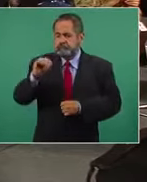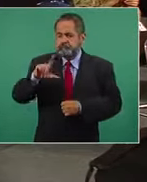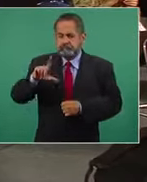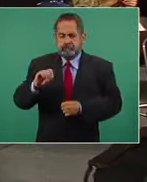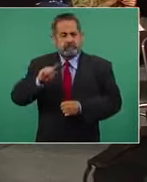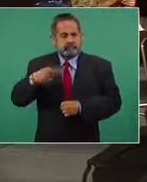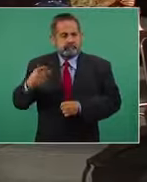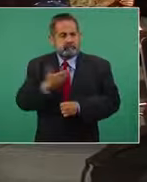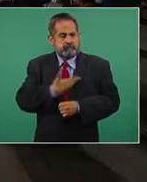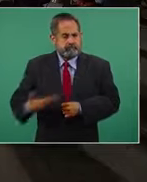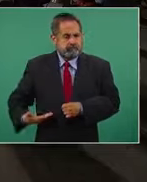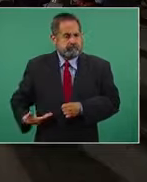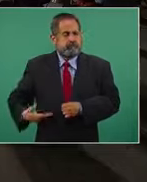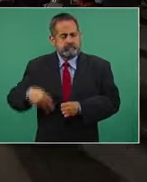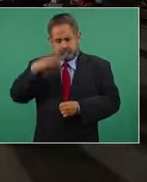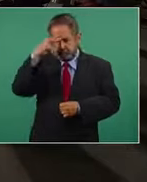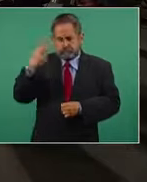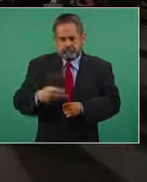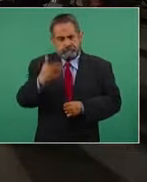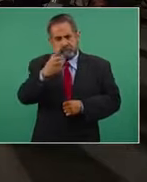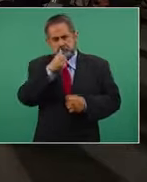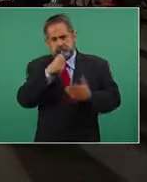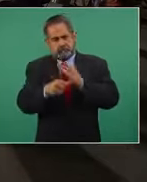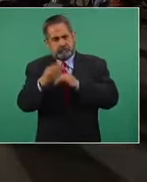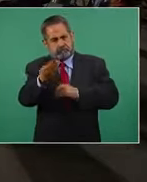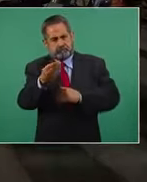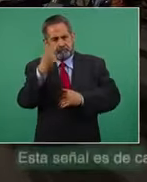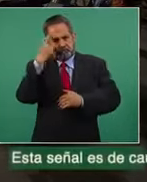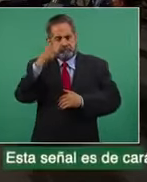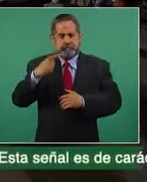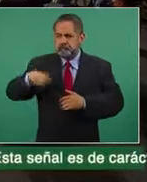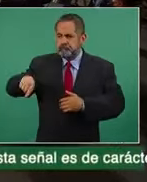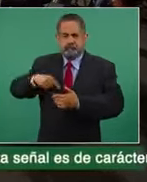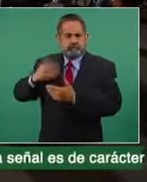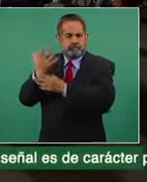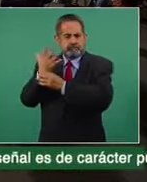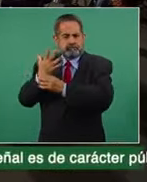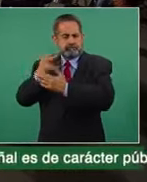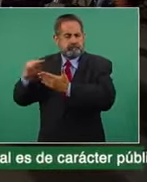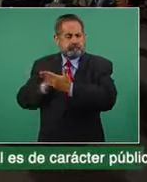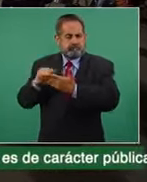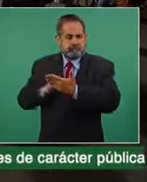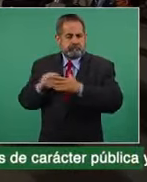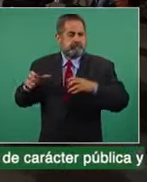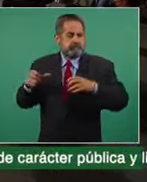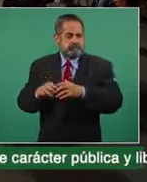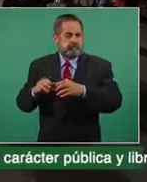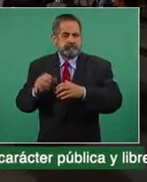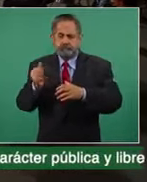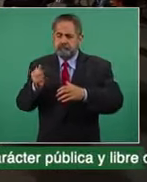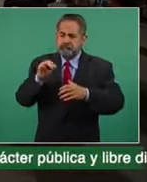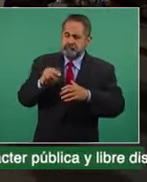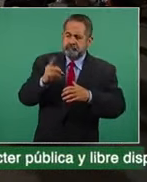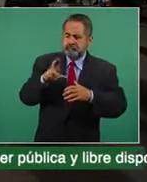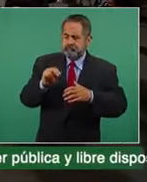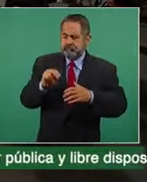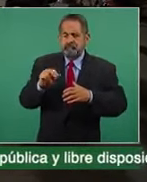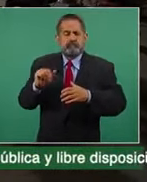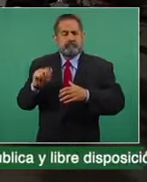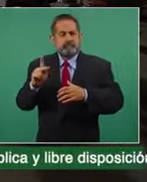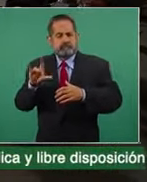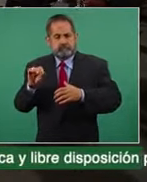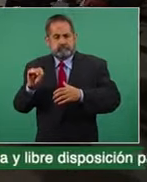presidente constitucional de los Estados Unidos Mexicanos. Los firmantes, originarios y vecinos del municipio San Pedro y San Pablo Ayutla Mije,